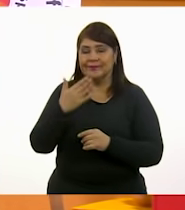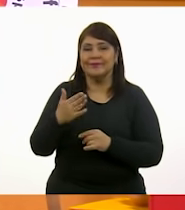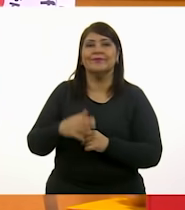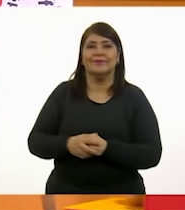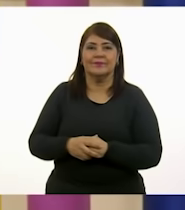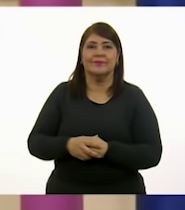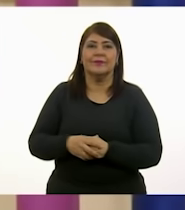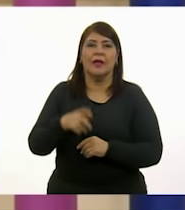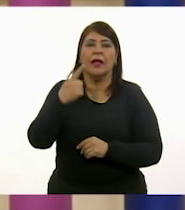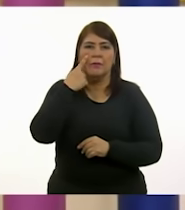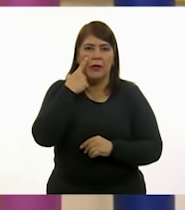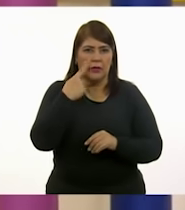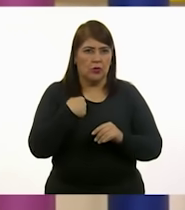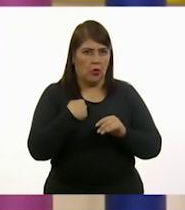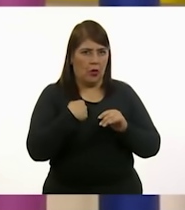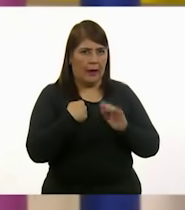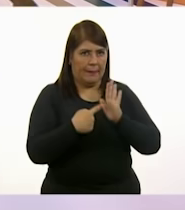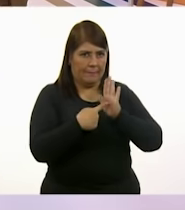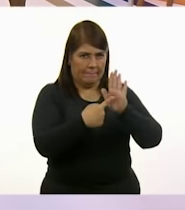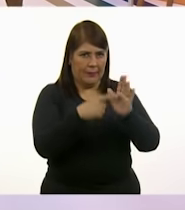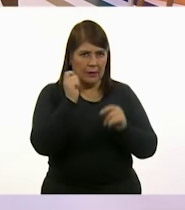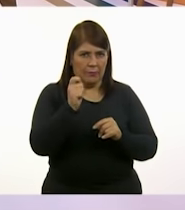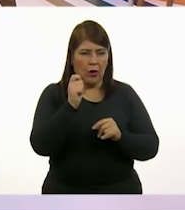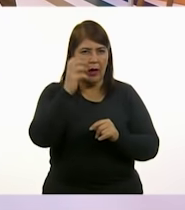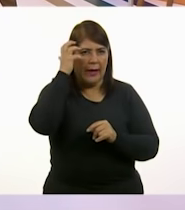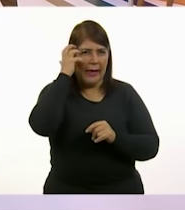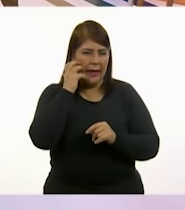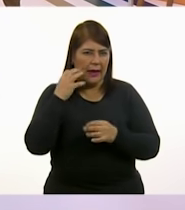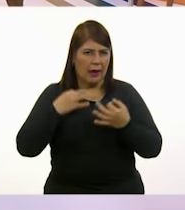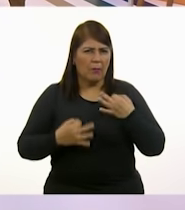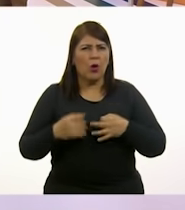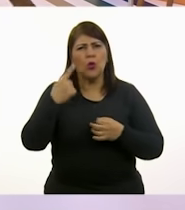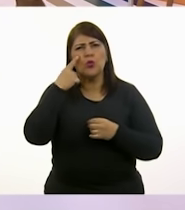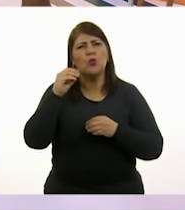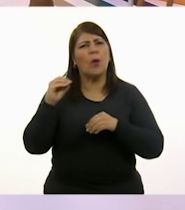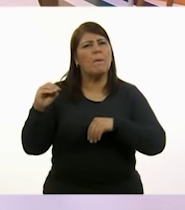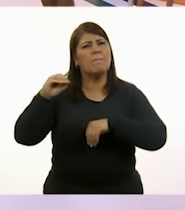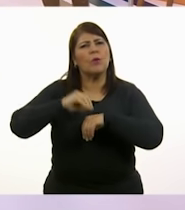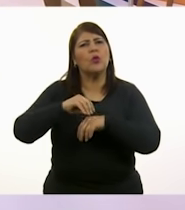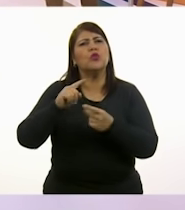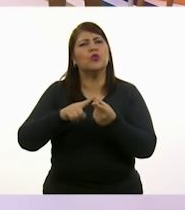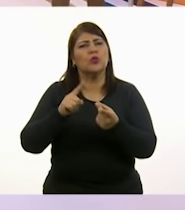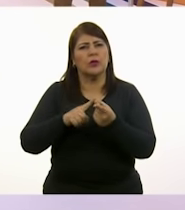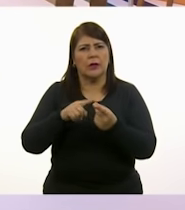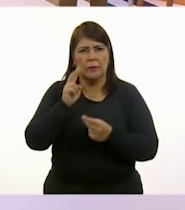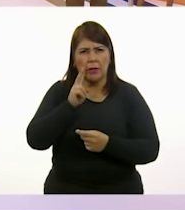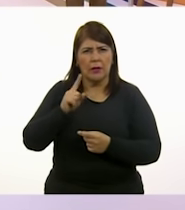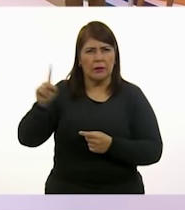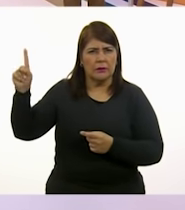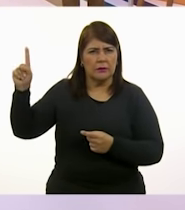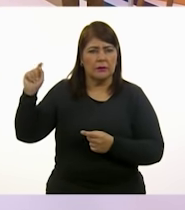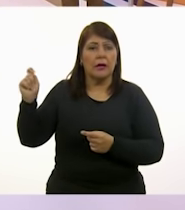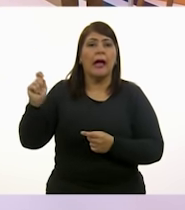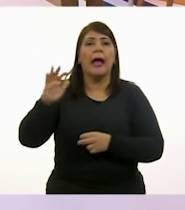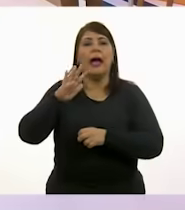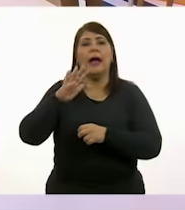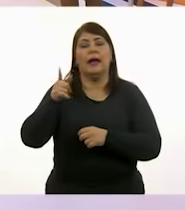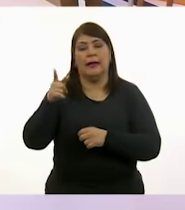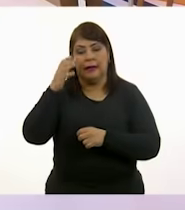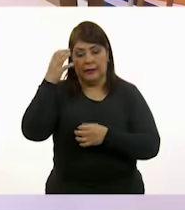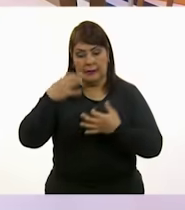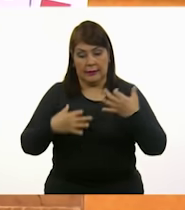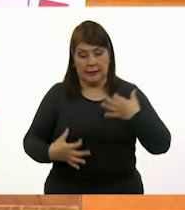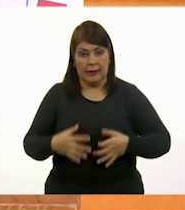animal que vimos, que es el leopardo ¡El leopardo! Muy bien, Pepe, ¿dónde colocarías al leopardo? El leopardo es un animal que camina